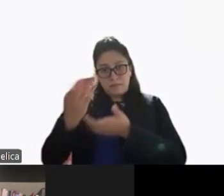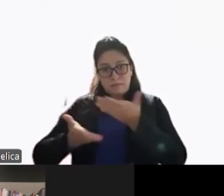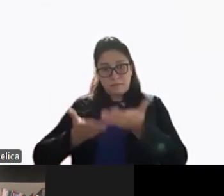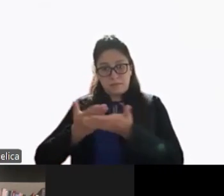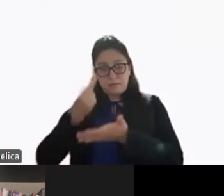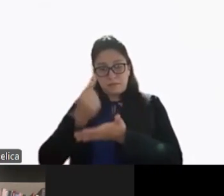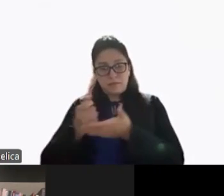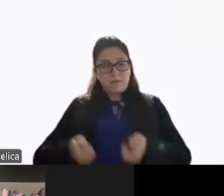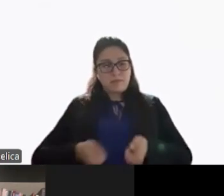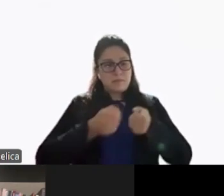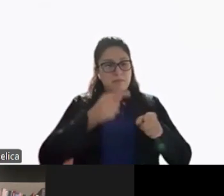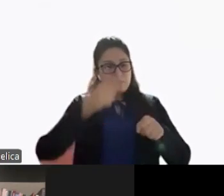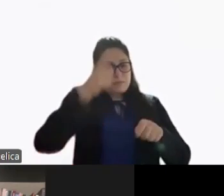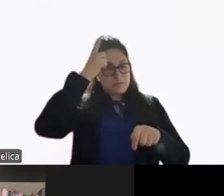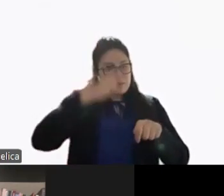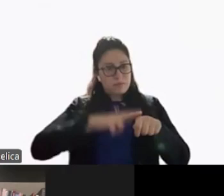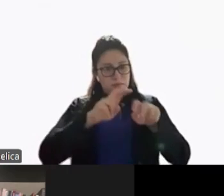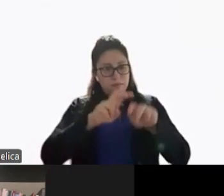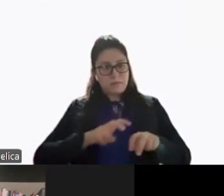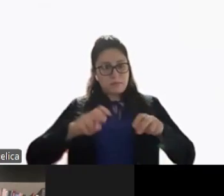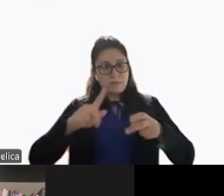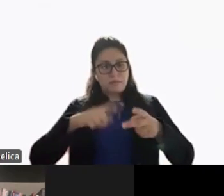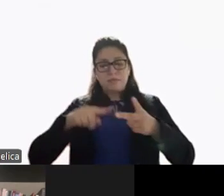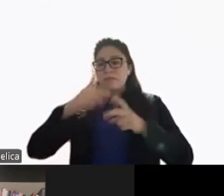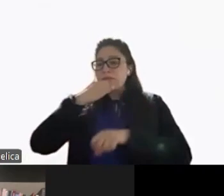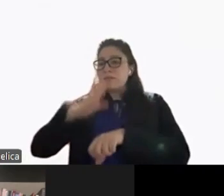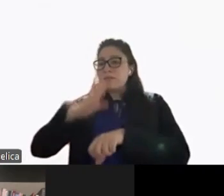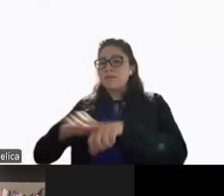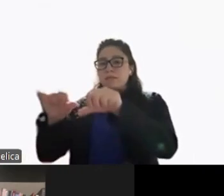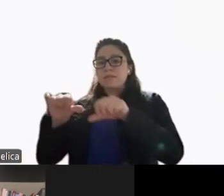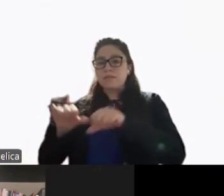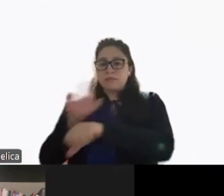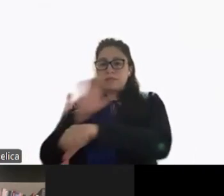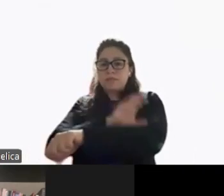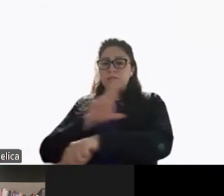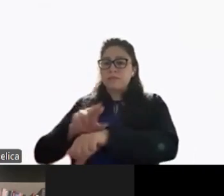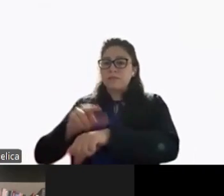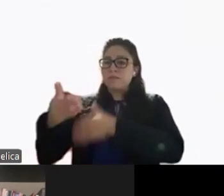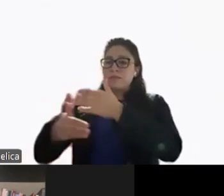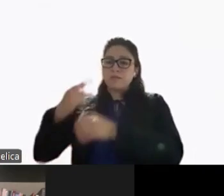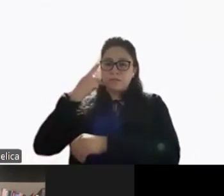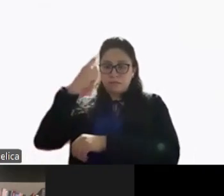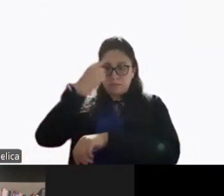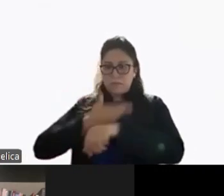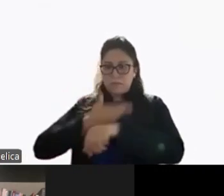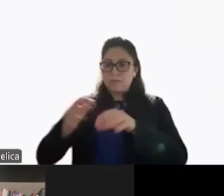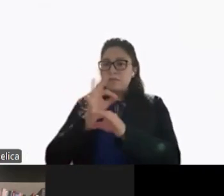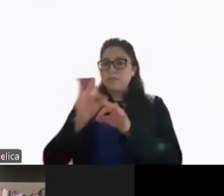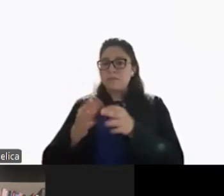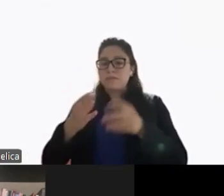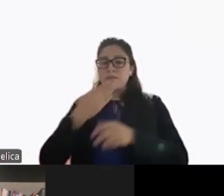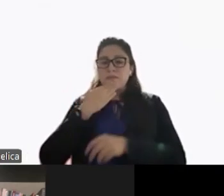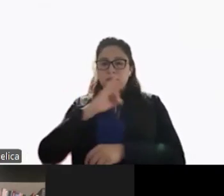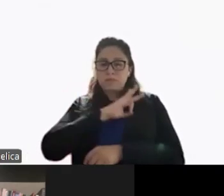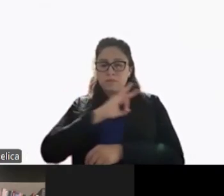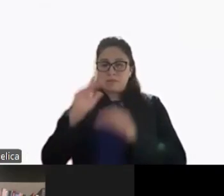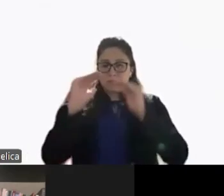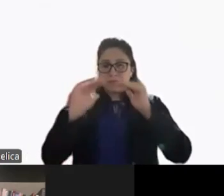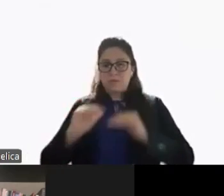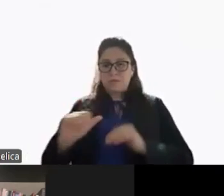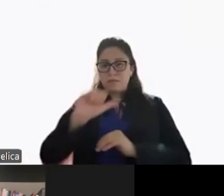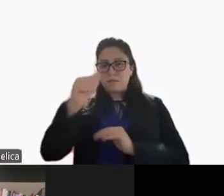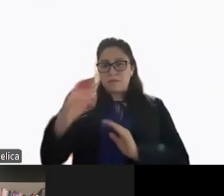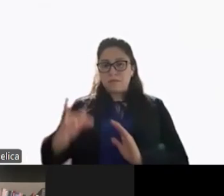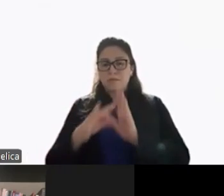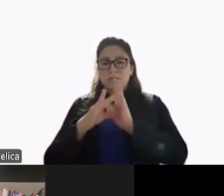directiva y a la coordinación de servicios parlamentarios para los efectos a que haya lugar. Continuando con el desahogo del orden del día, pasando al